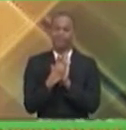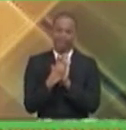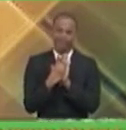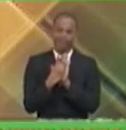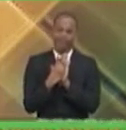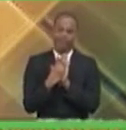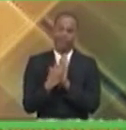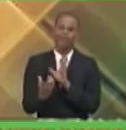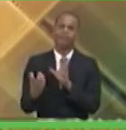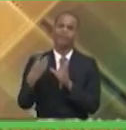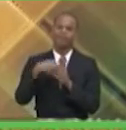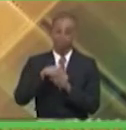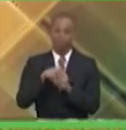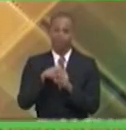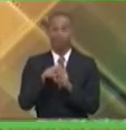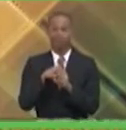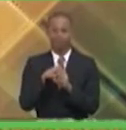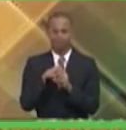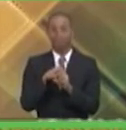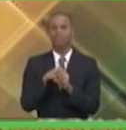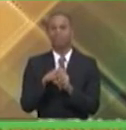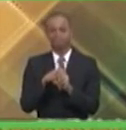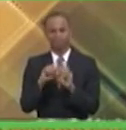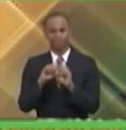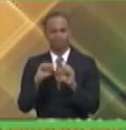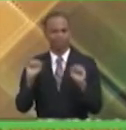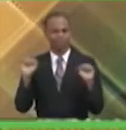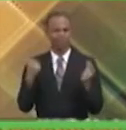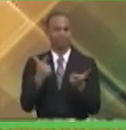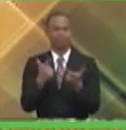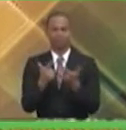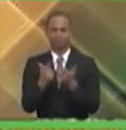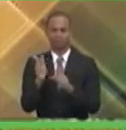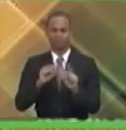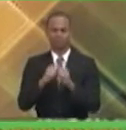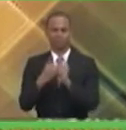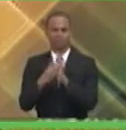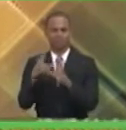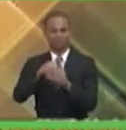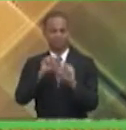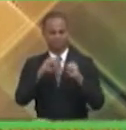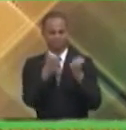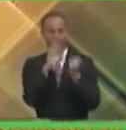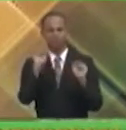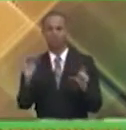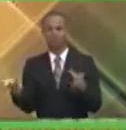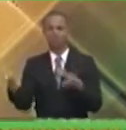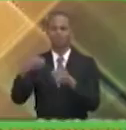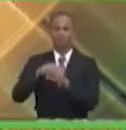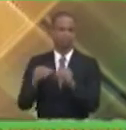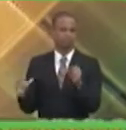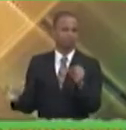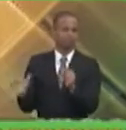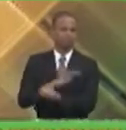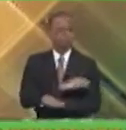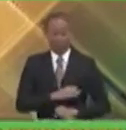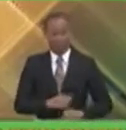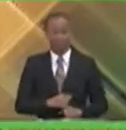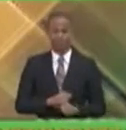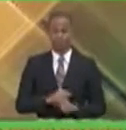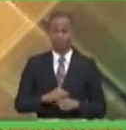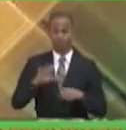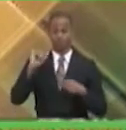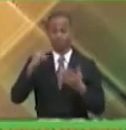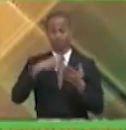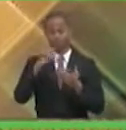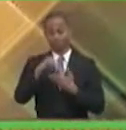queremos, la inclusión social, la inclusión plena de la persona con discapacidad en la sociedad. Tenemos estos dos proyectos de